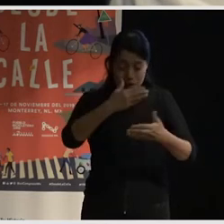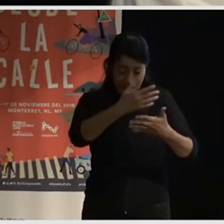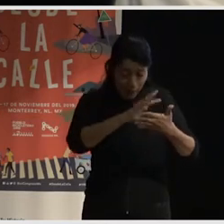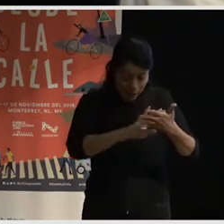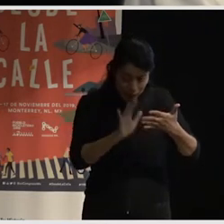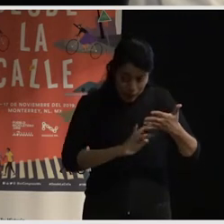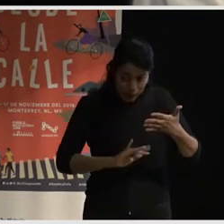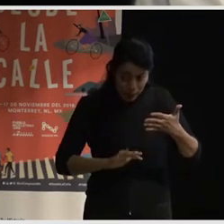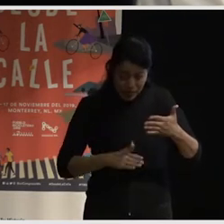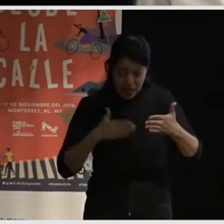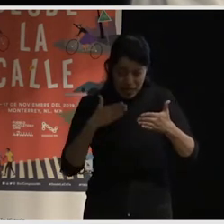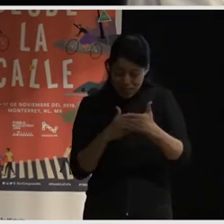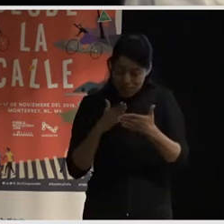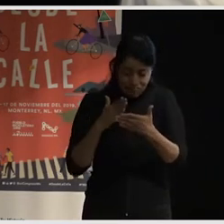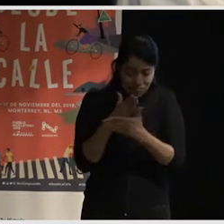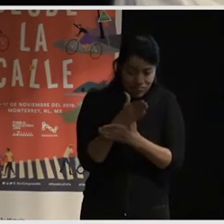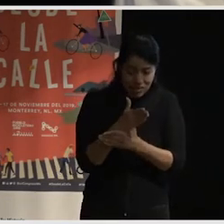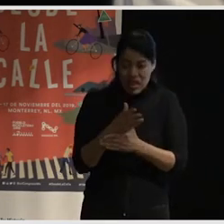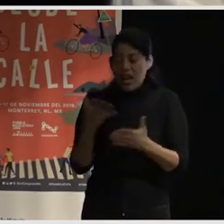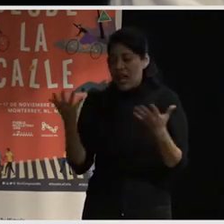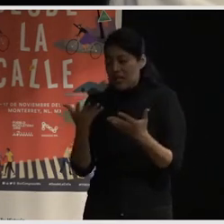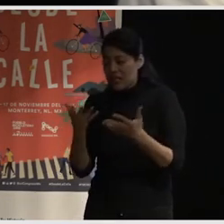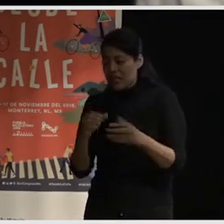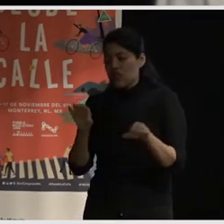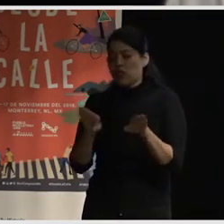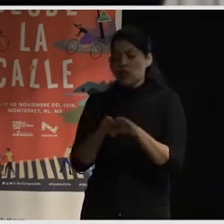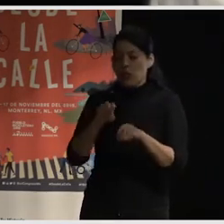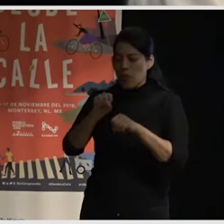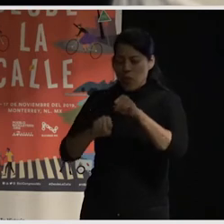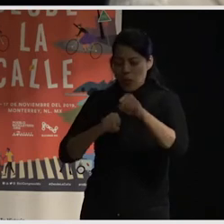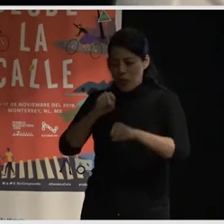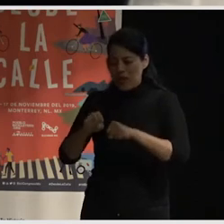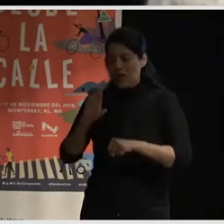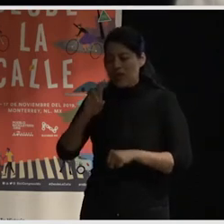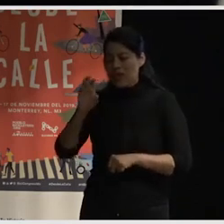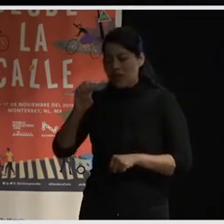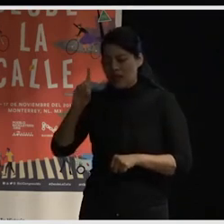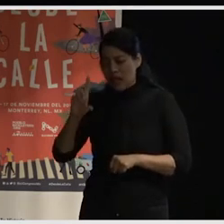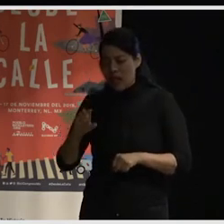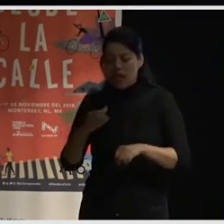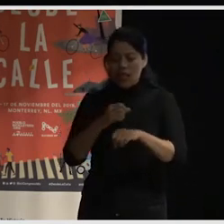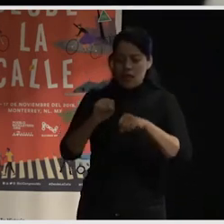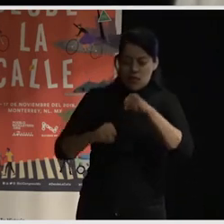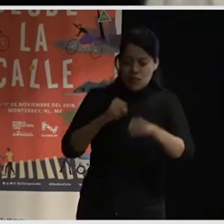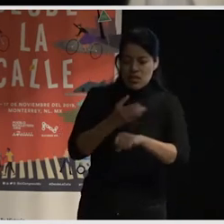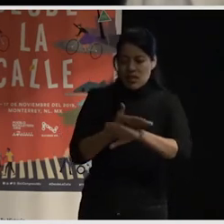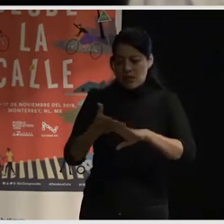hacer acciones como las de la bici red las bicis blancas lo que hace él el comité escolar